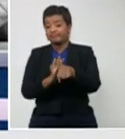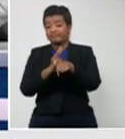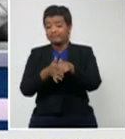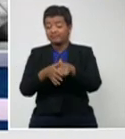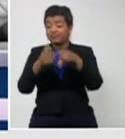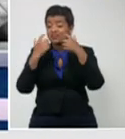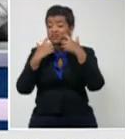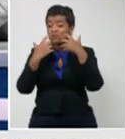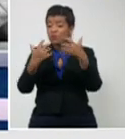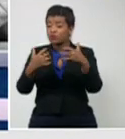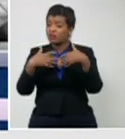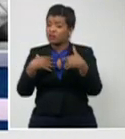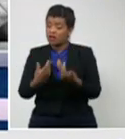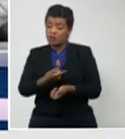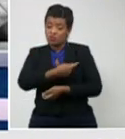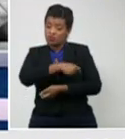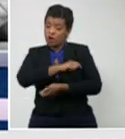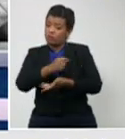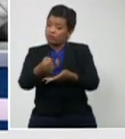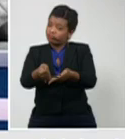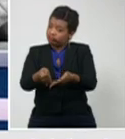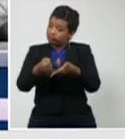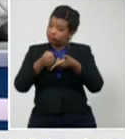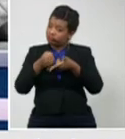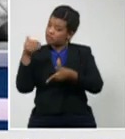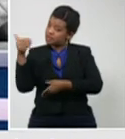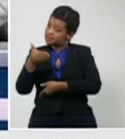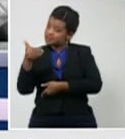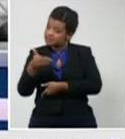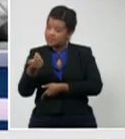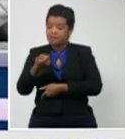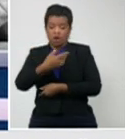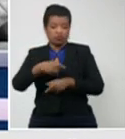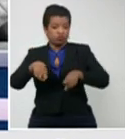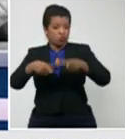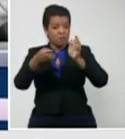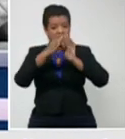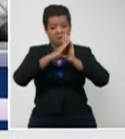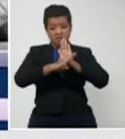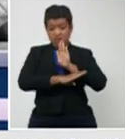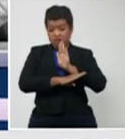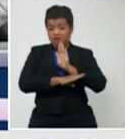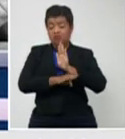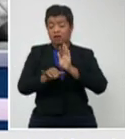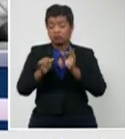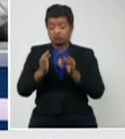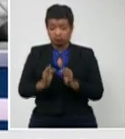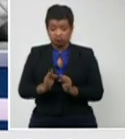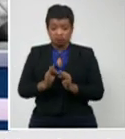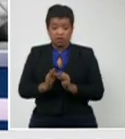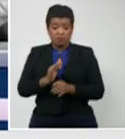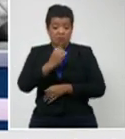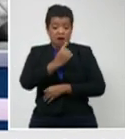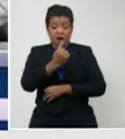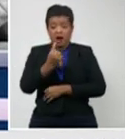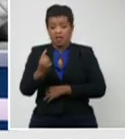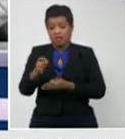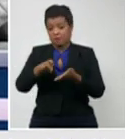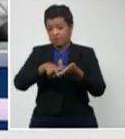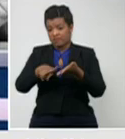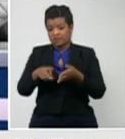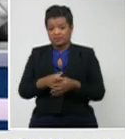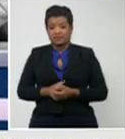la colaboración, de la participación de todos y de la actuación también integral en cada comunidad. Como